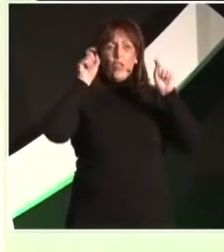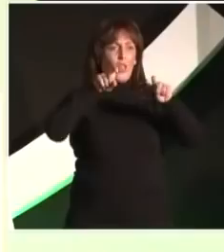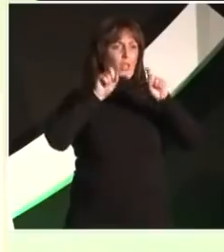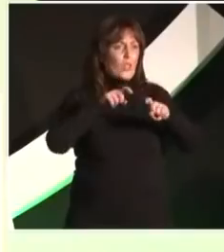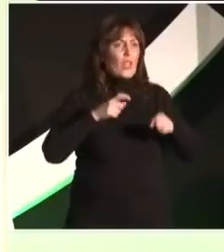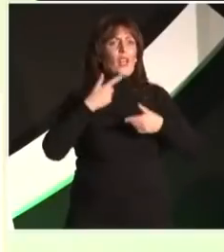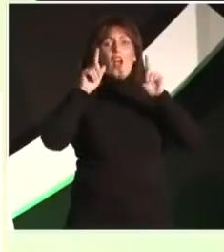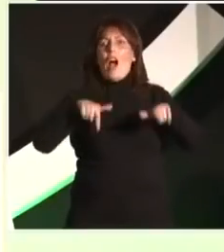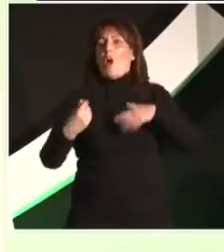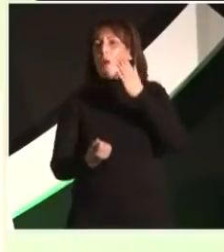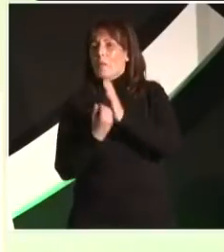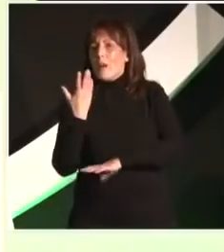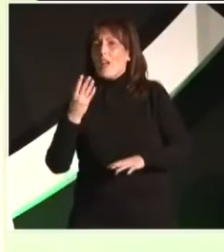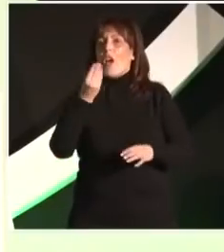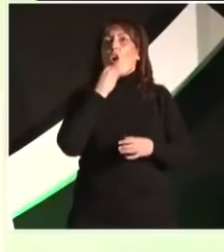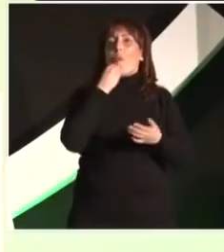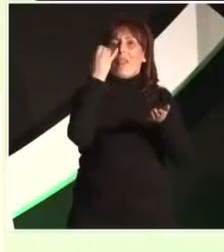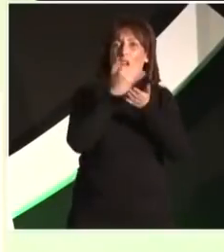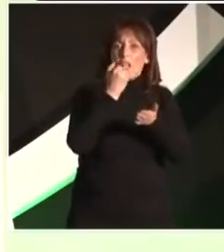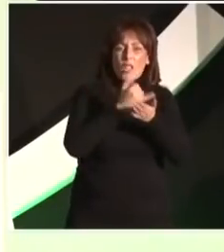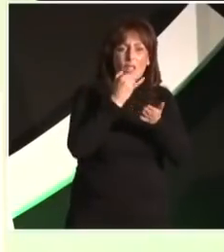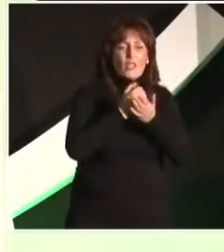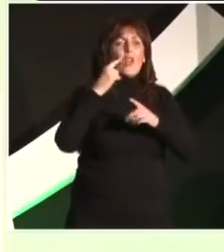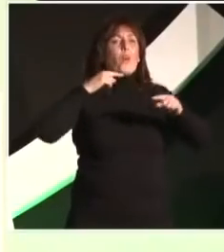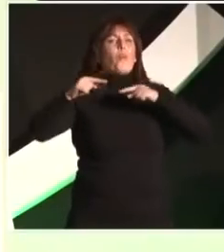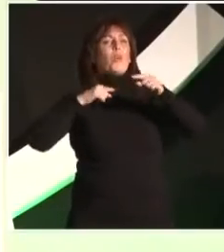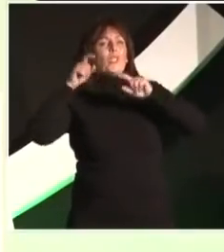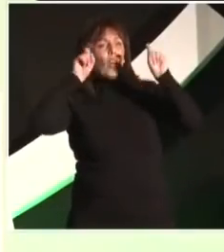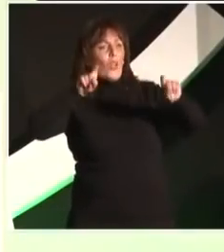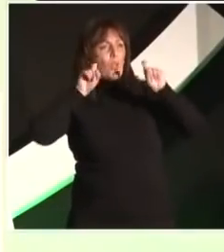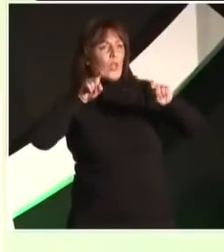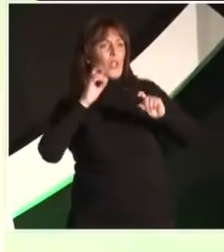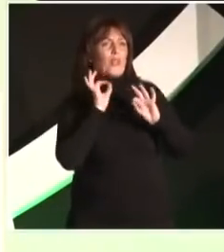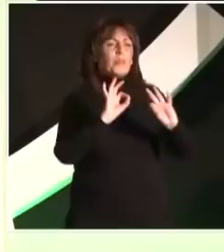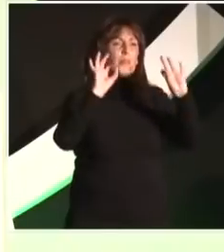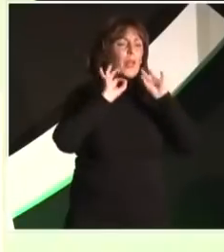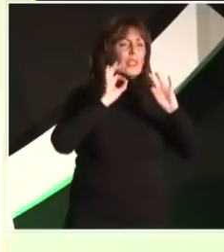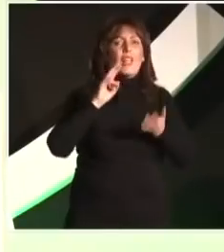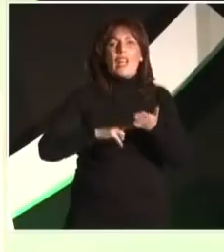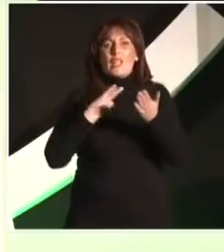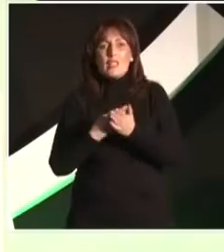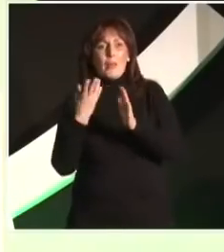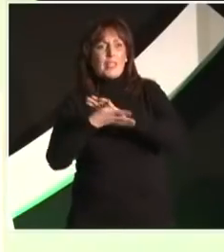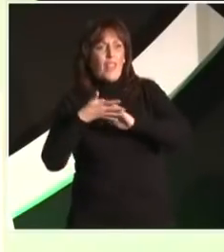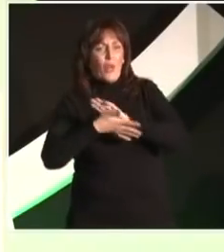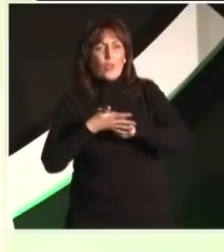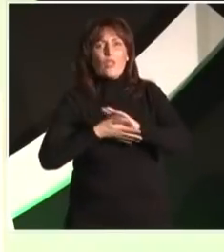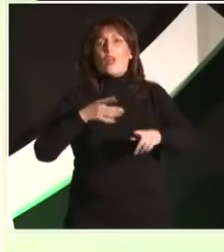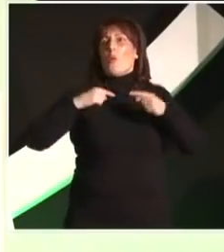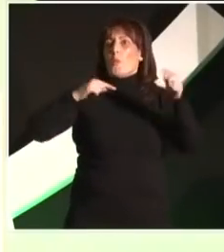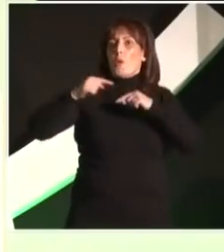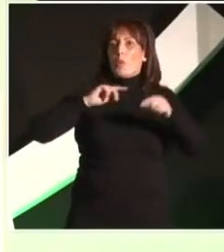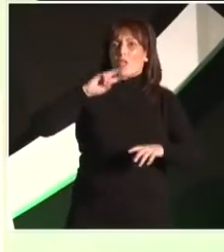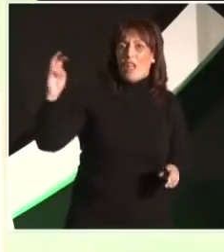las aulas matinales, los comedores escolares, las monitoras de educación especial, las intérpretes de lengua de signos, las monitoras